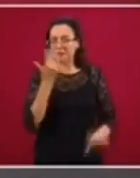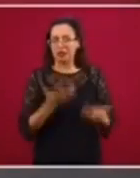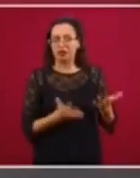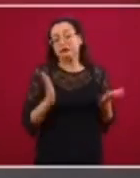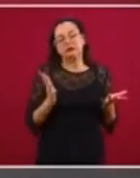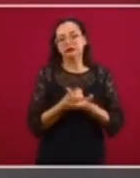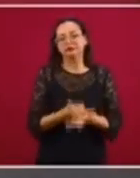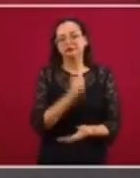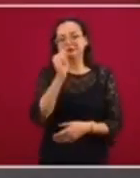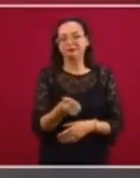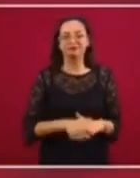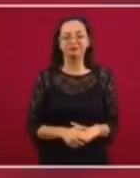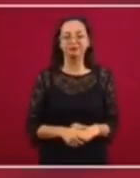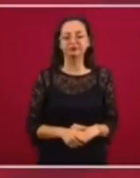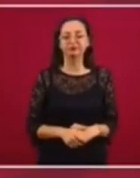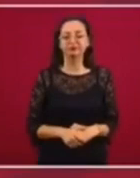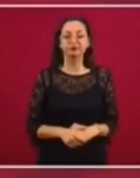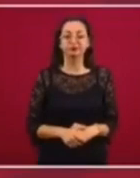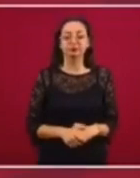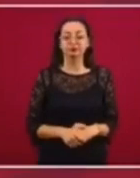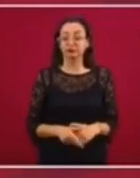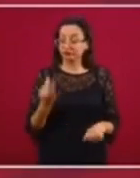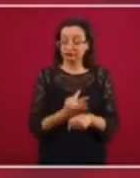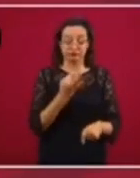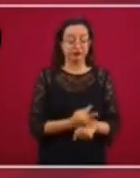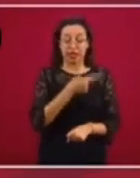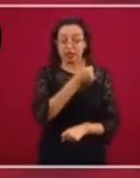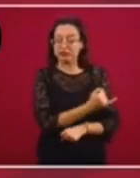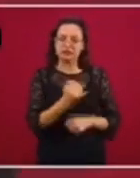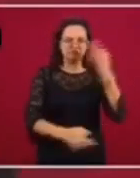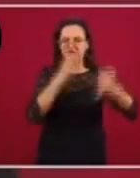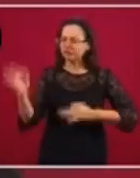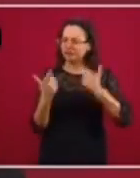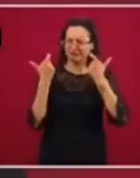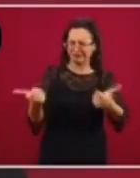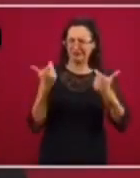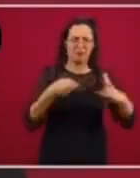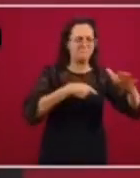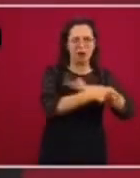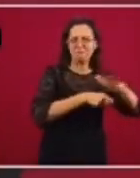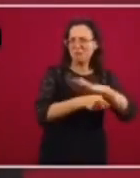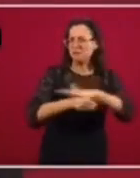como están así en ese plan, además soltando muchísimo dinero,